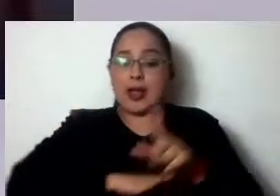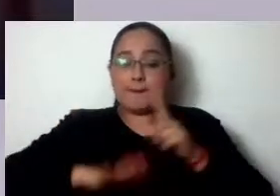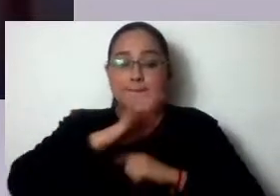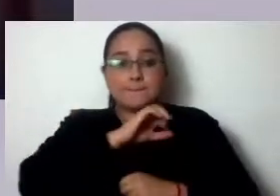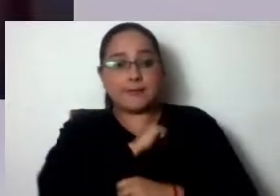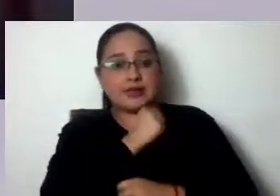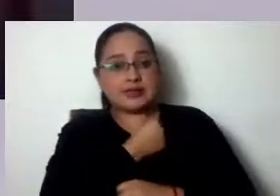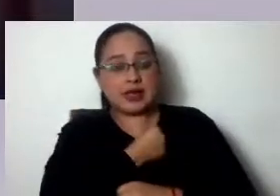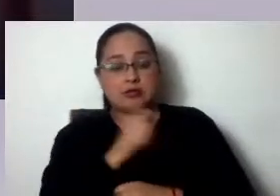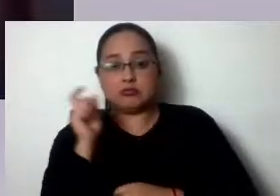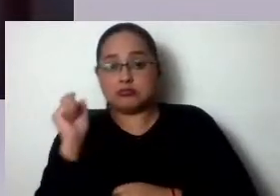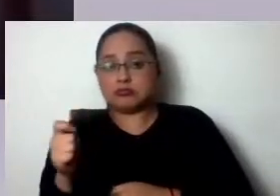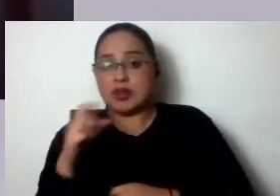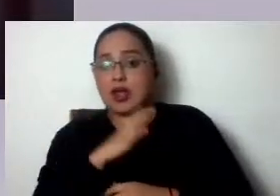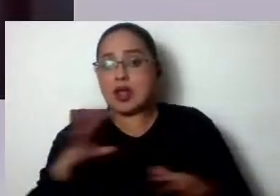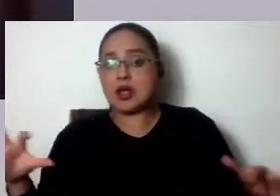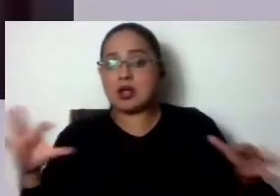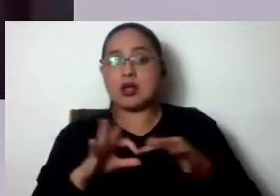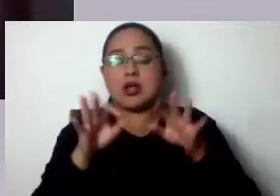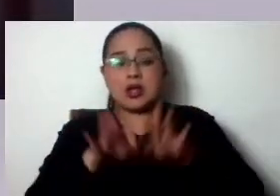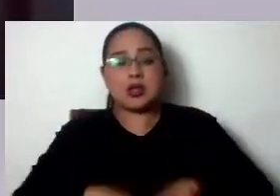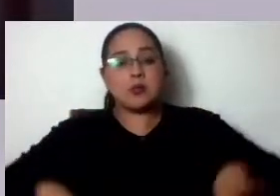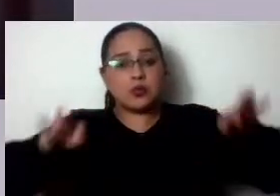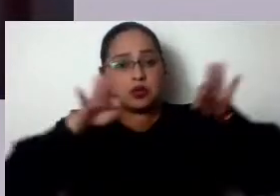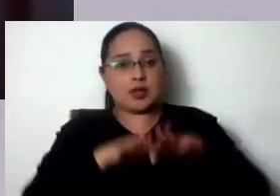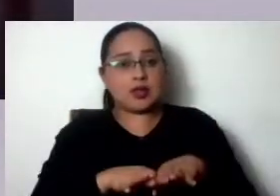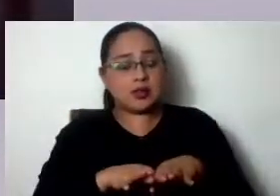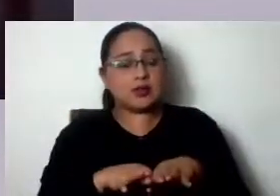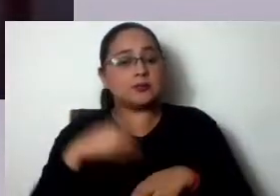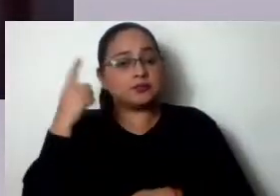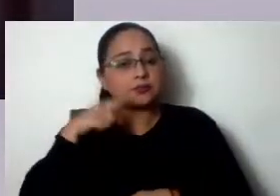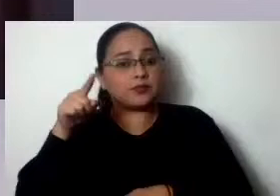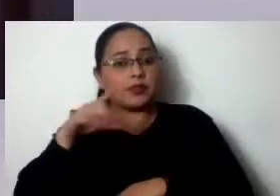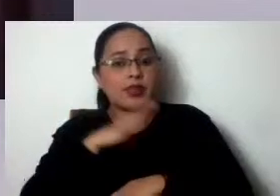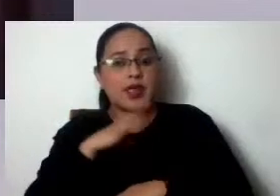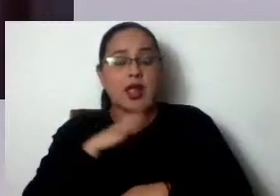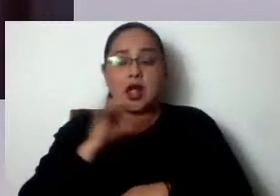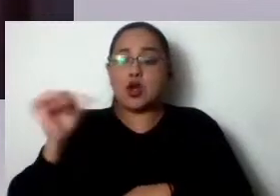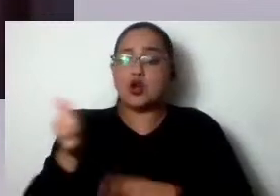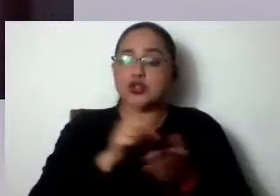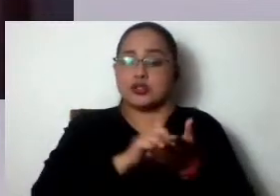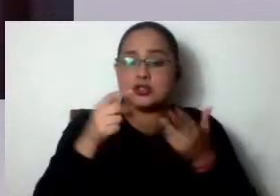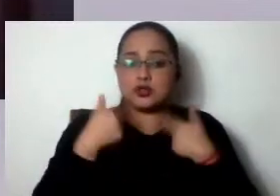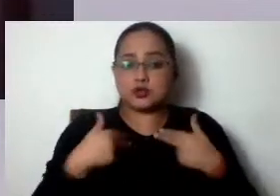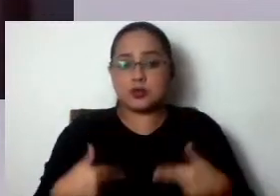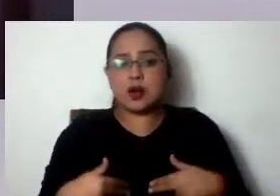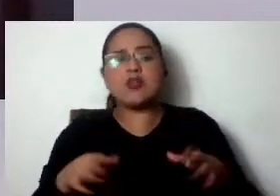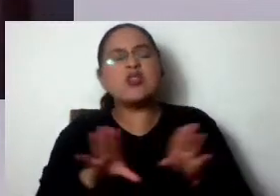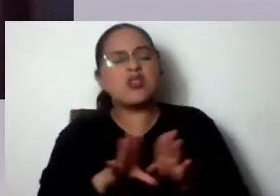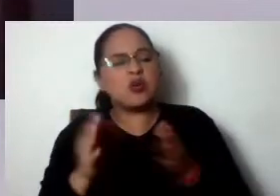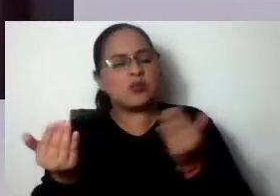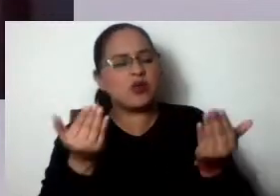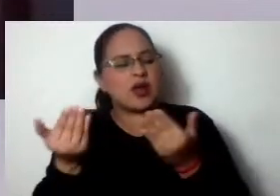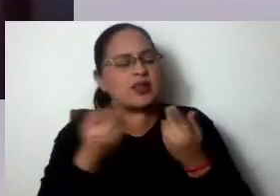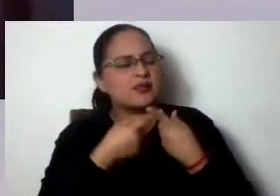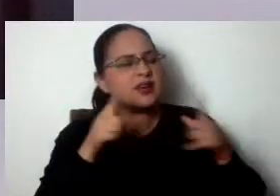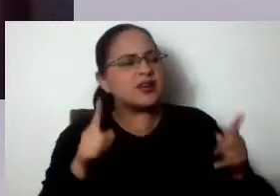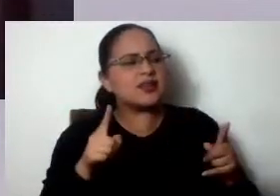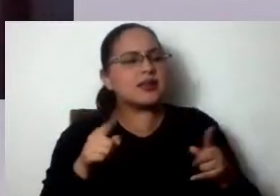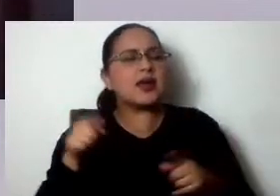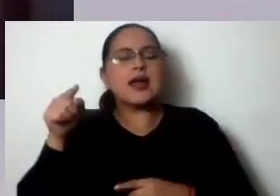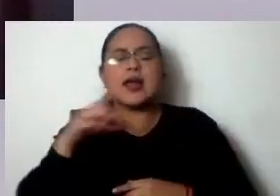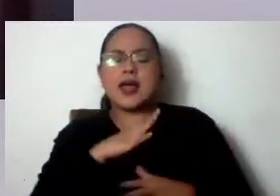cuentan con una relevancia social particular que los distingue entre otros derechos humanos por lo que para proteger estos derechos de